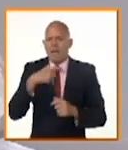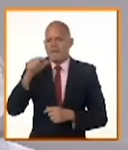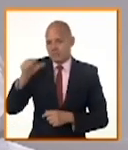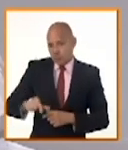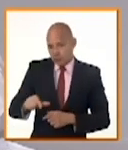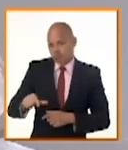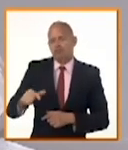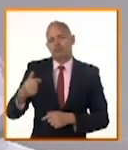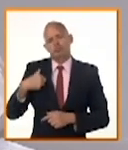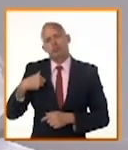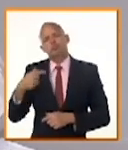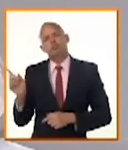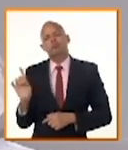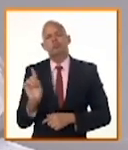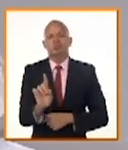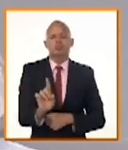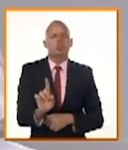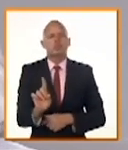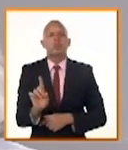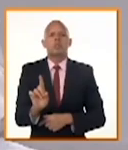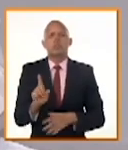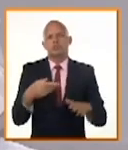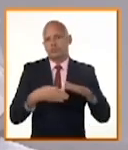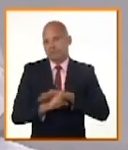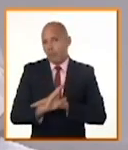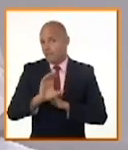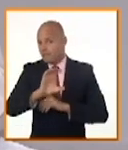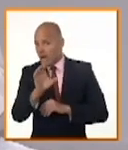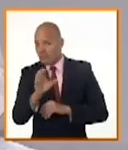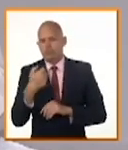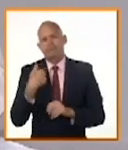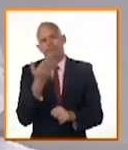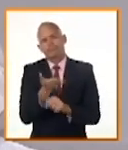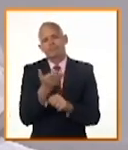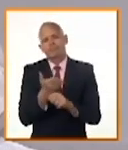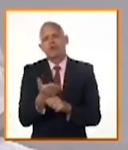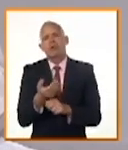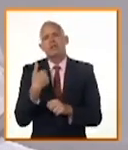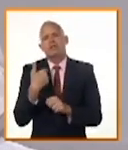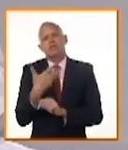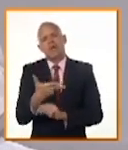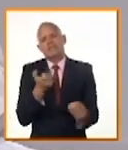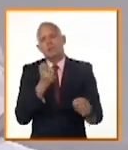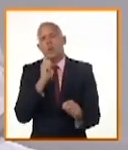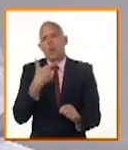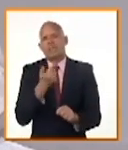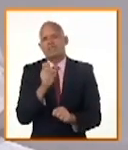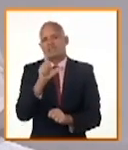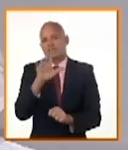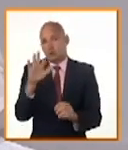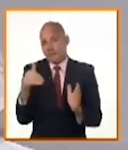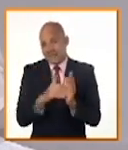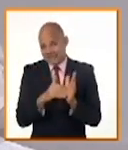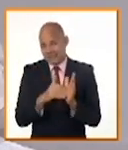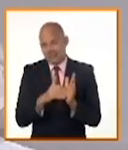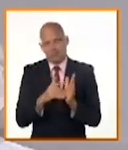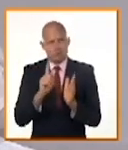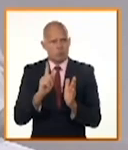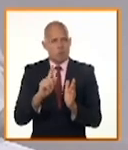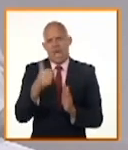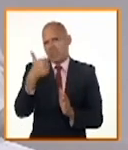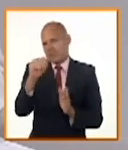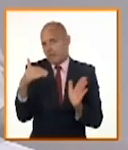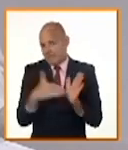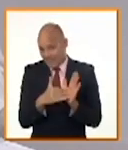desde el punto de vista de por supuesto hablamos también de un proceso gradual un proceso en donde el acompañamiento del banco para